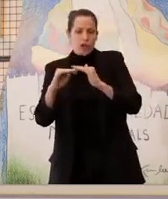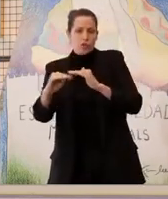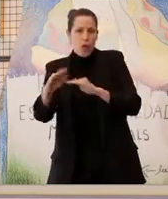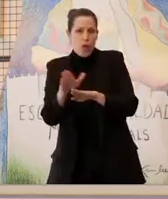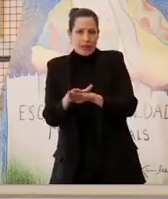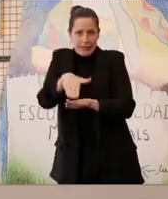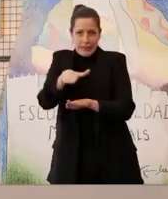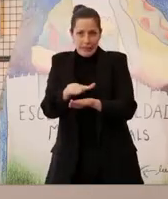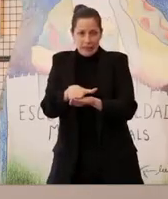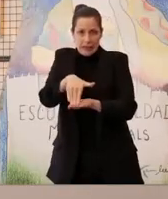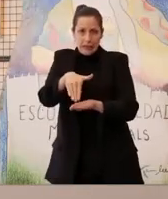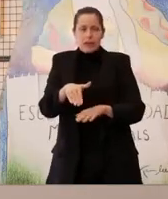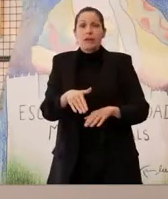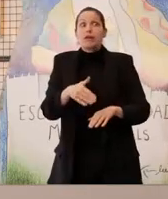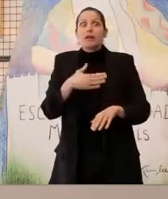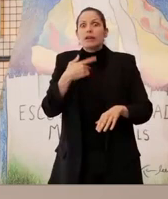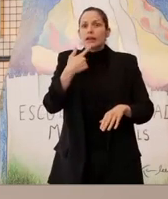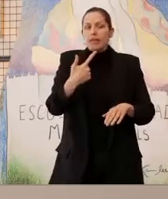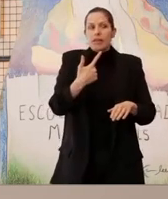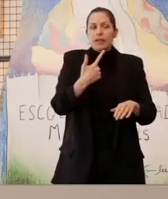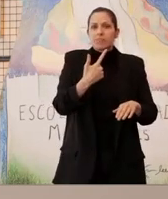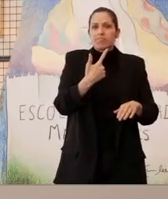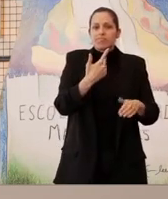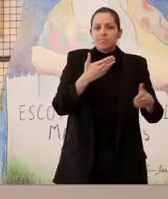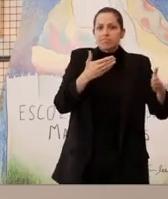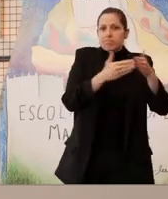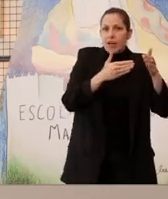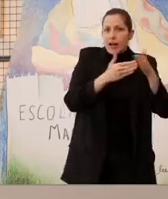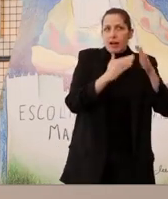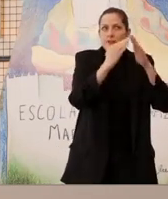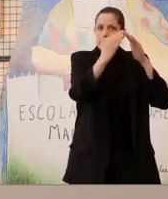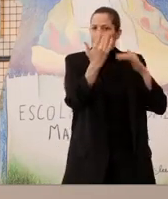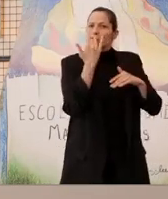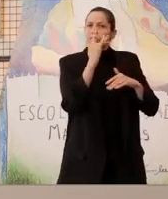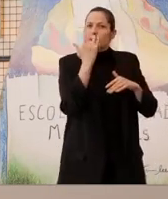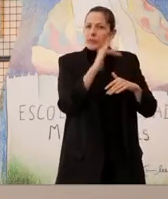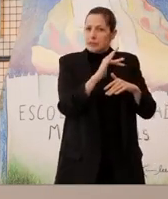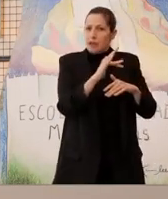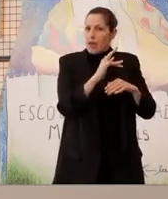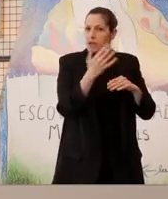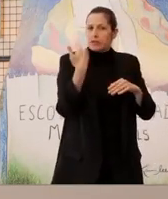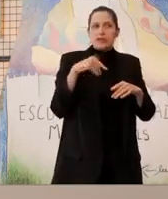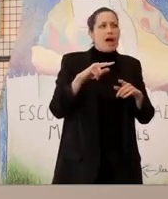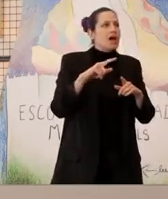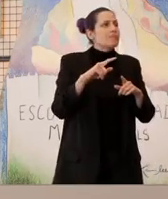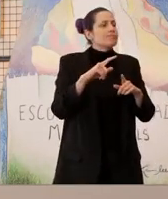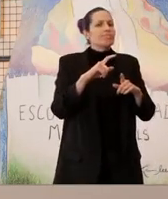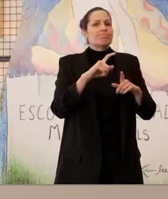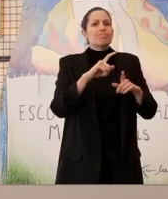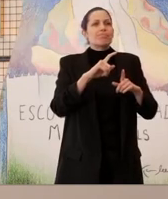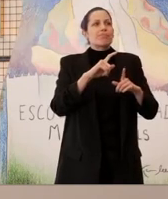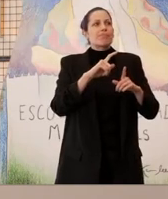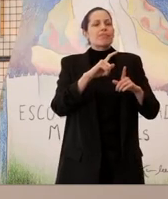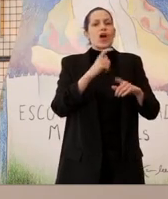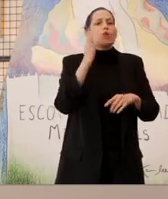de que el concepto de techo de cristal aparece como una vindicación política elitista de algunas mujeres de